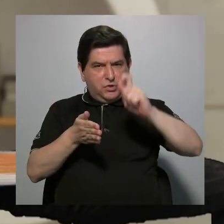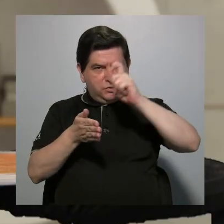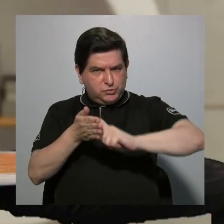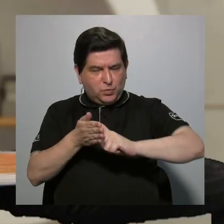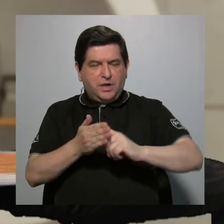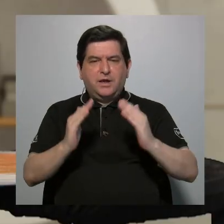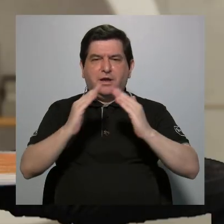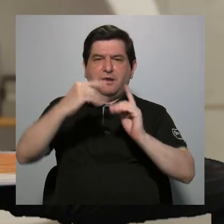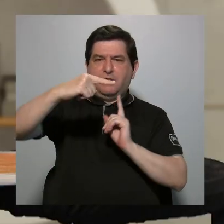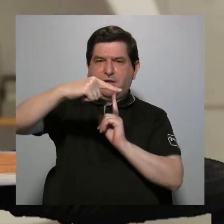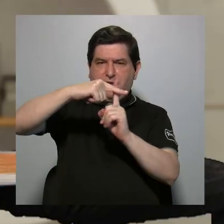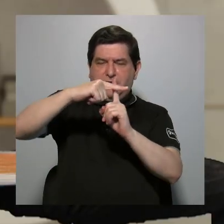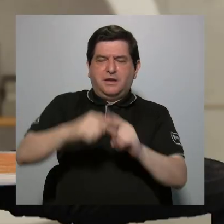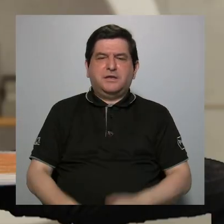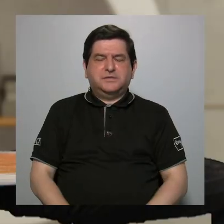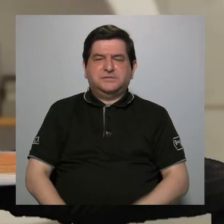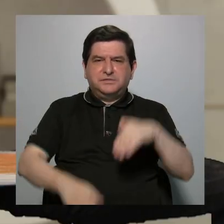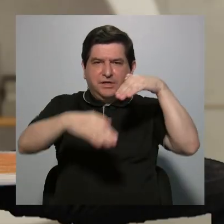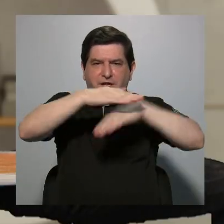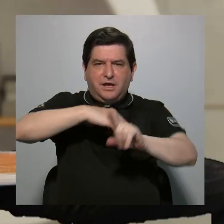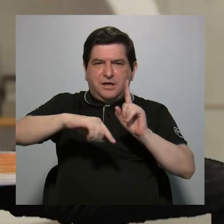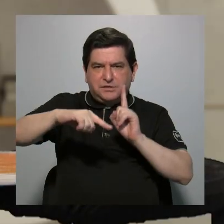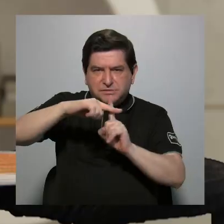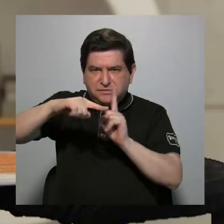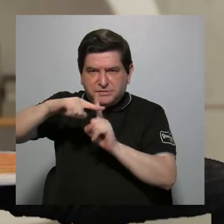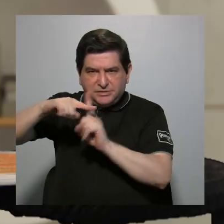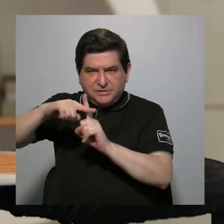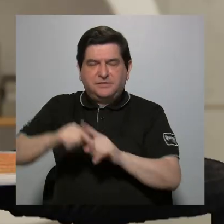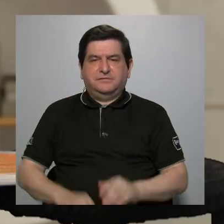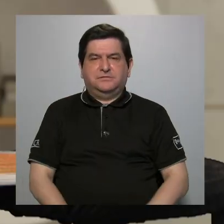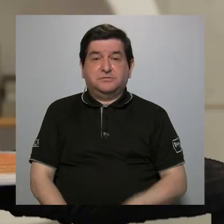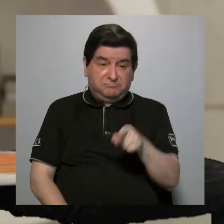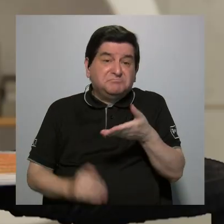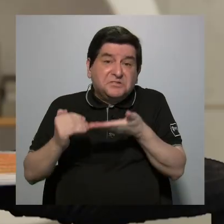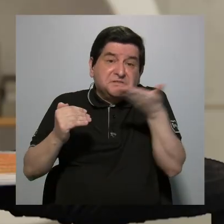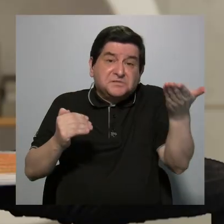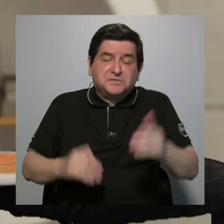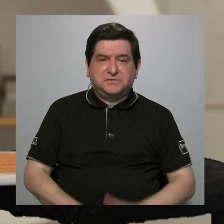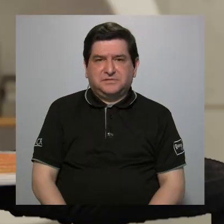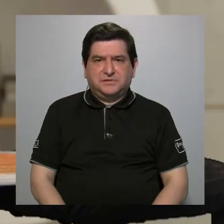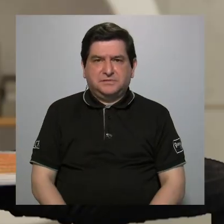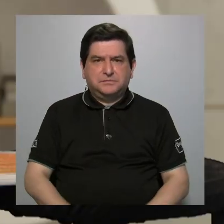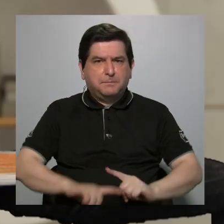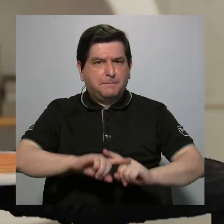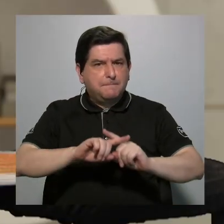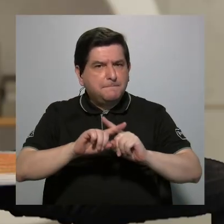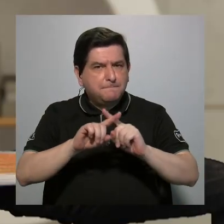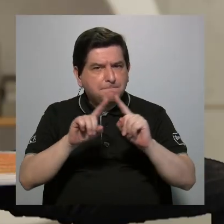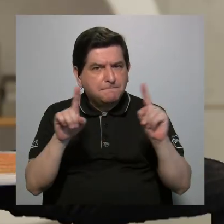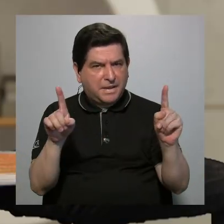escuelas, iglesias, cementerios, ese tipo de cosas, ¿no? Pero